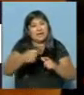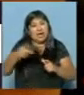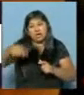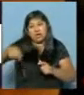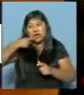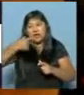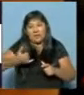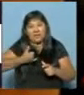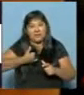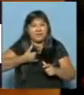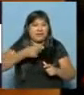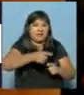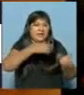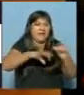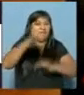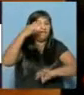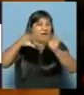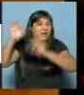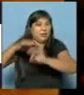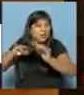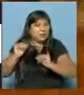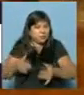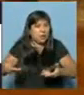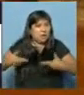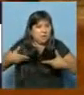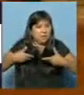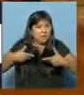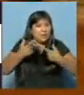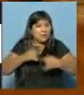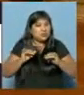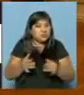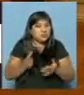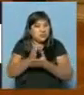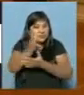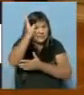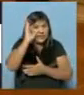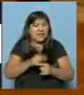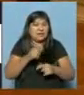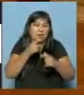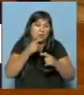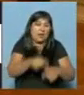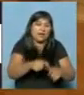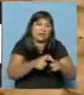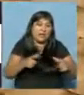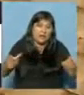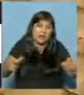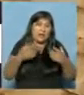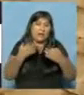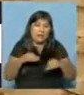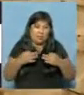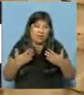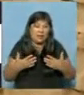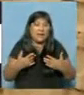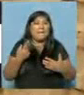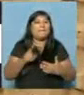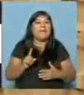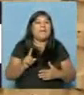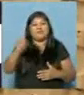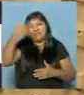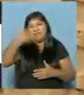sigue existiendo, que hay una posibilidad de que podamos crecer en lo que es la producción tabacalera, pero bueno, siempre y cuando donde hayan políticas de